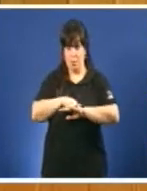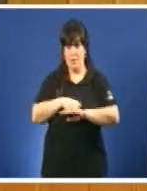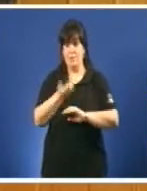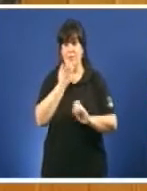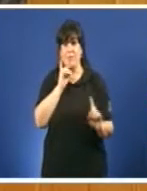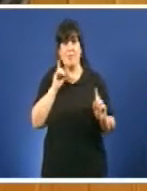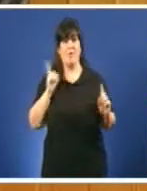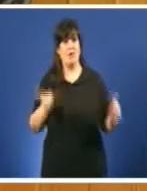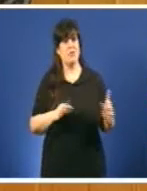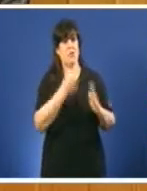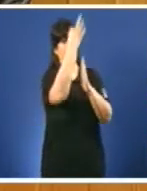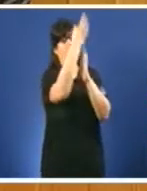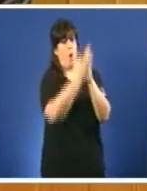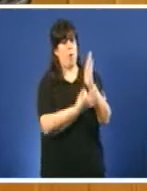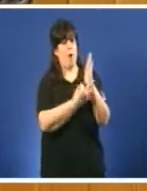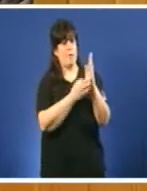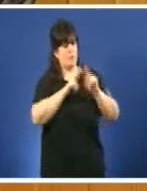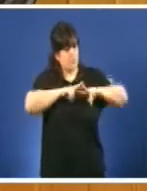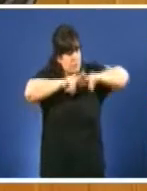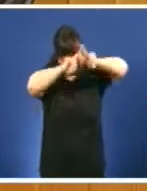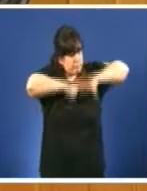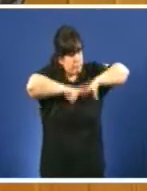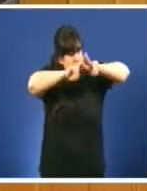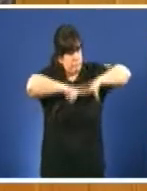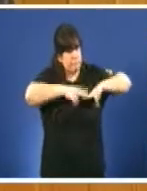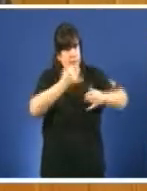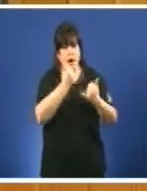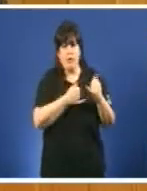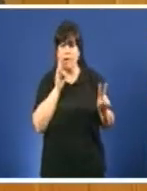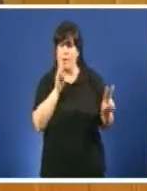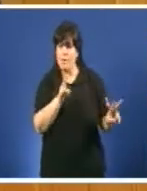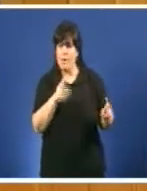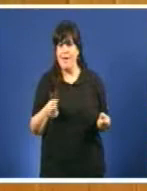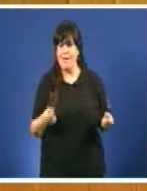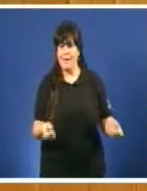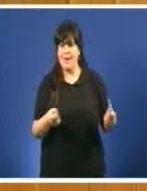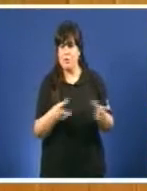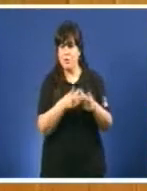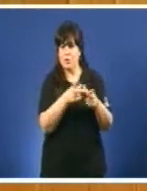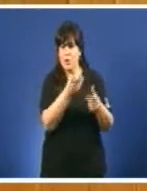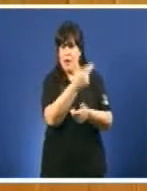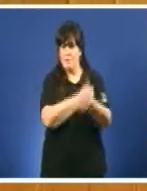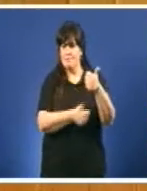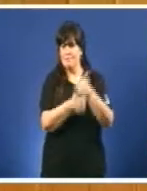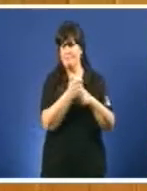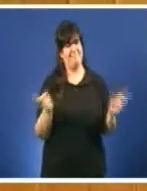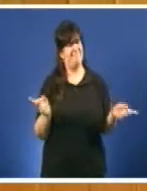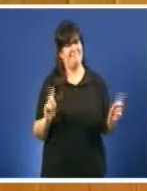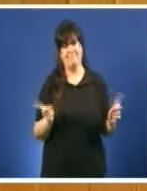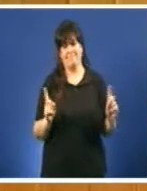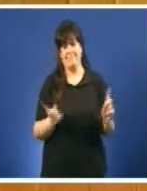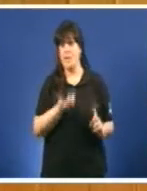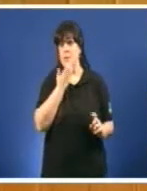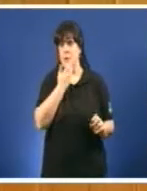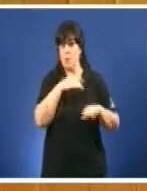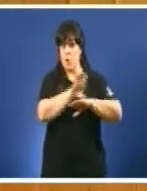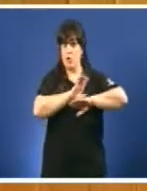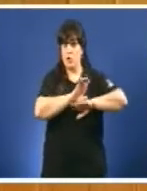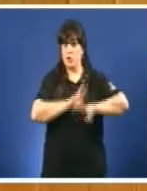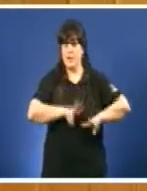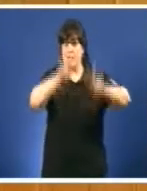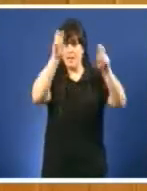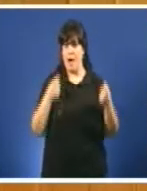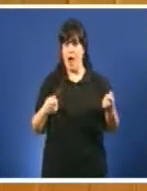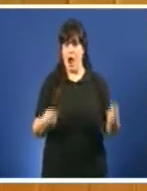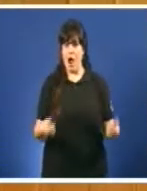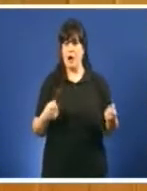orzamentos, veremos que non se prioriza o gasto social. As consellerías que soportan o gasto social ven